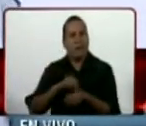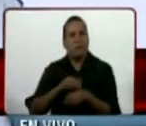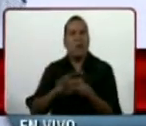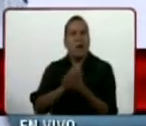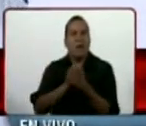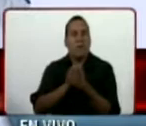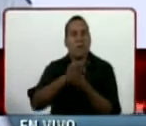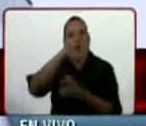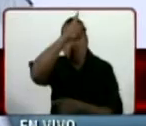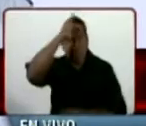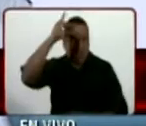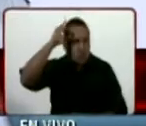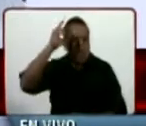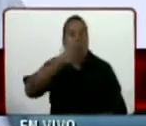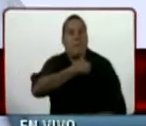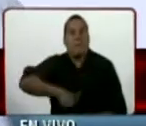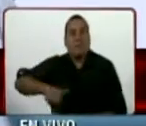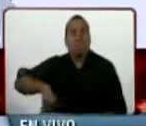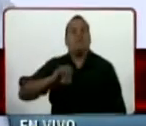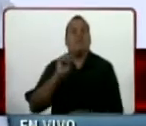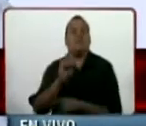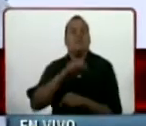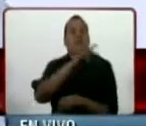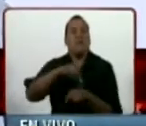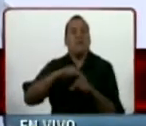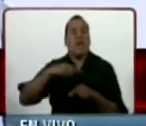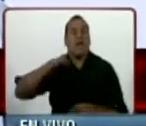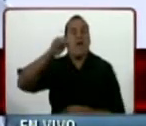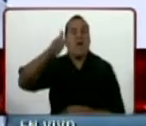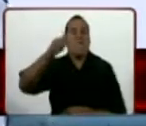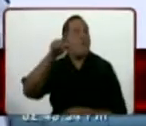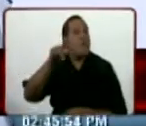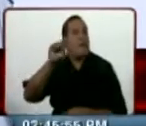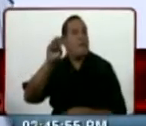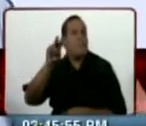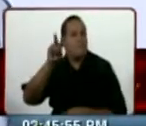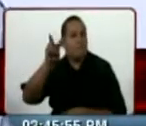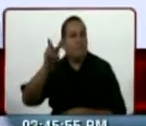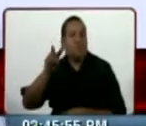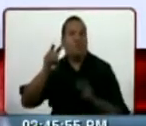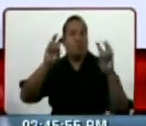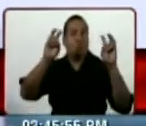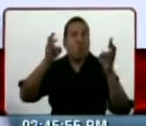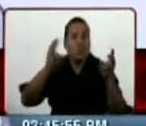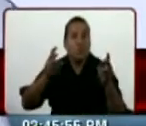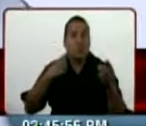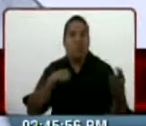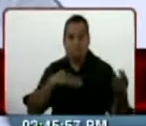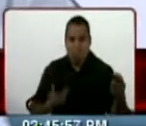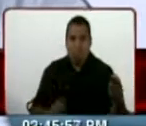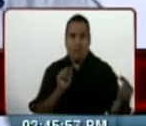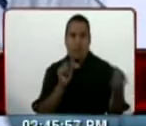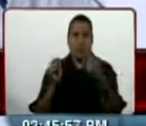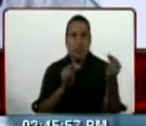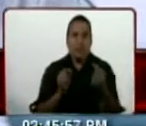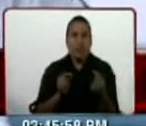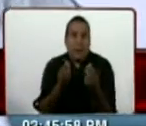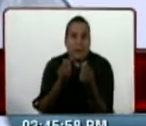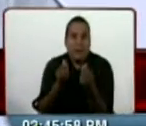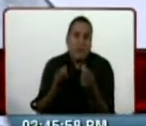Cabello, presidente de la Asamblea Nacional y jefe del Partido Socialista Unido de Venezuela, este es un tema que pudiera debatirse, el